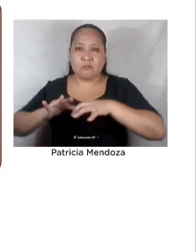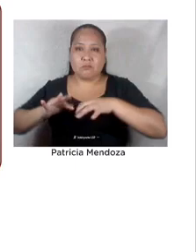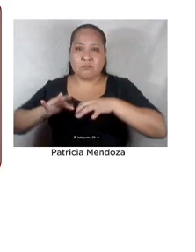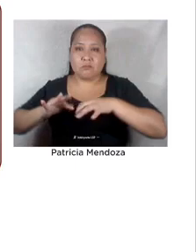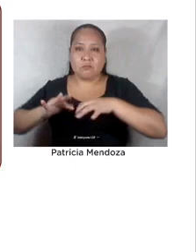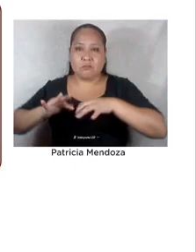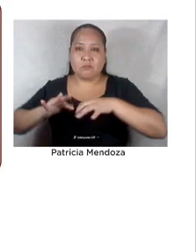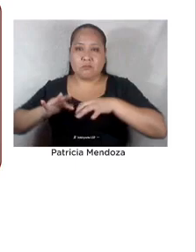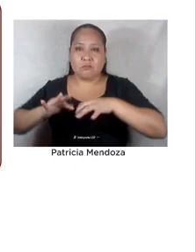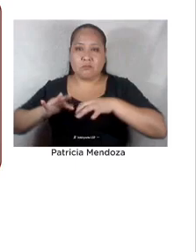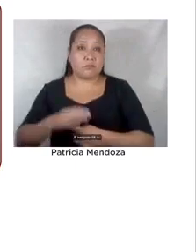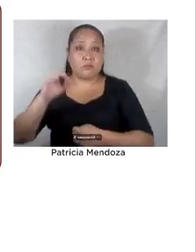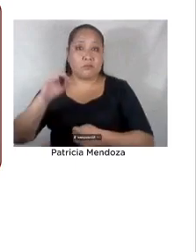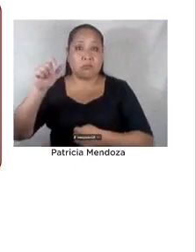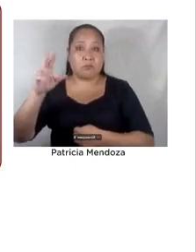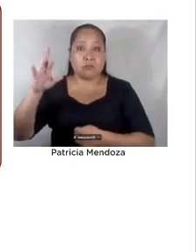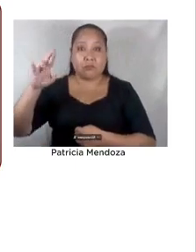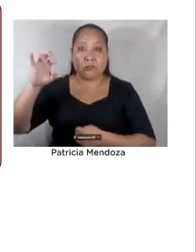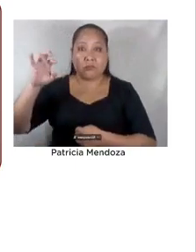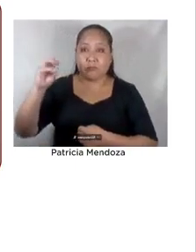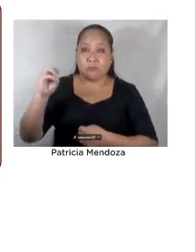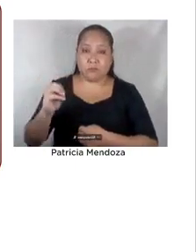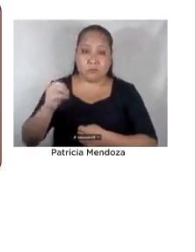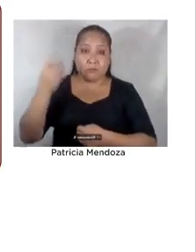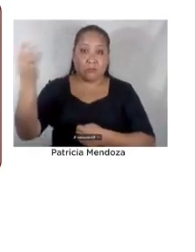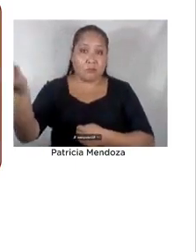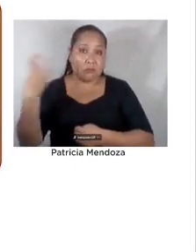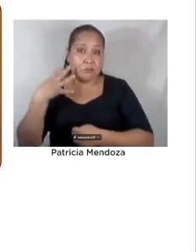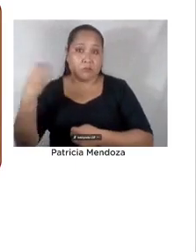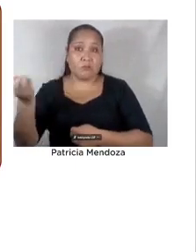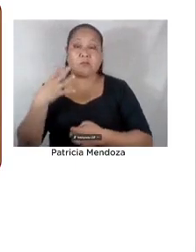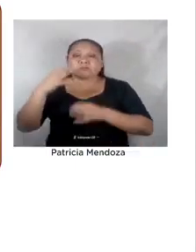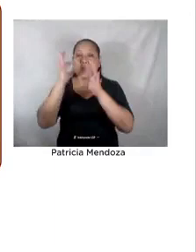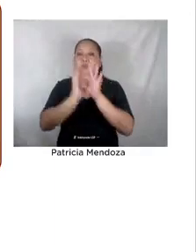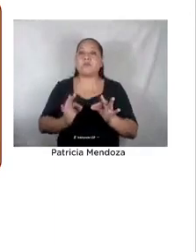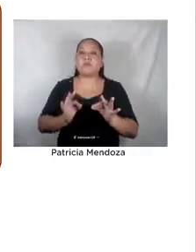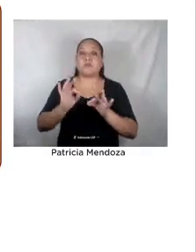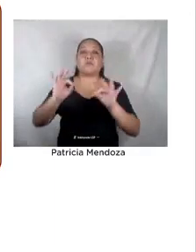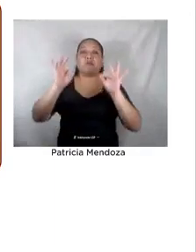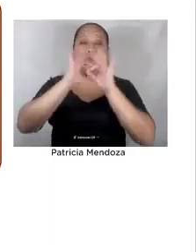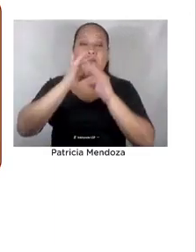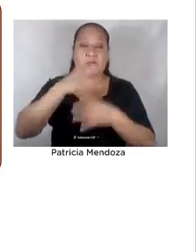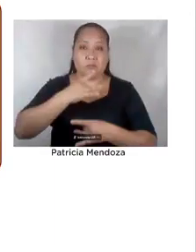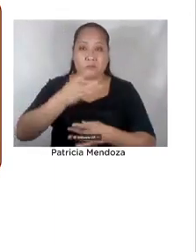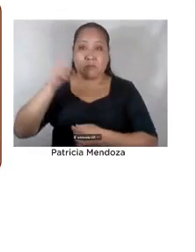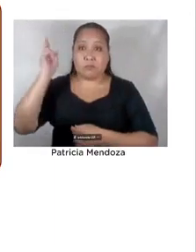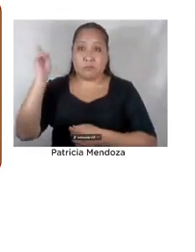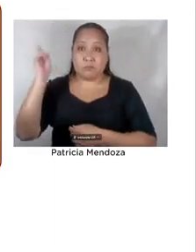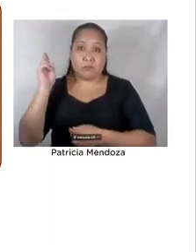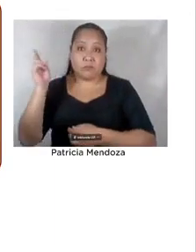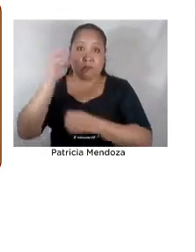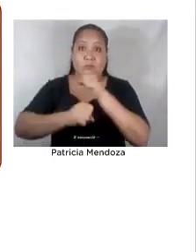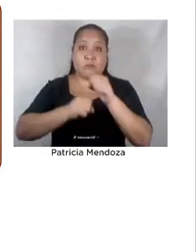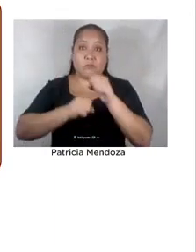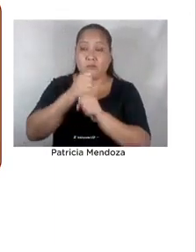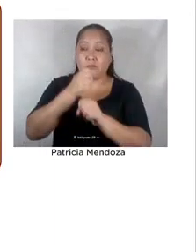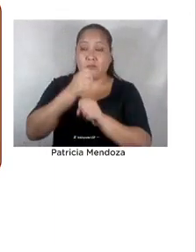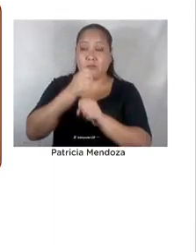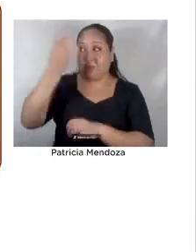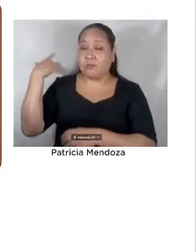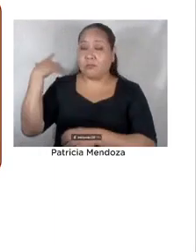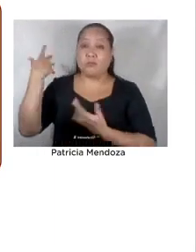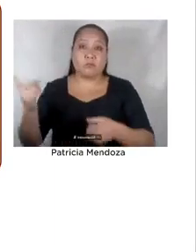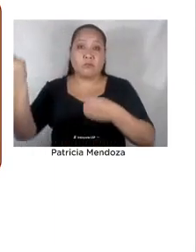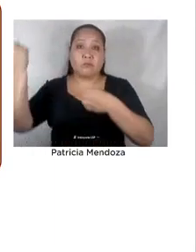Muchas gracias, Alfredo. Lo que nos has mencionado es muy interesante. Los docentes desde el año pasado vienen siendo parte